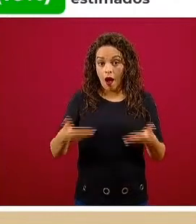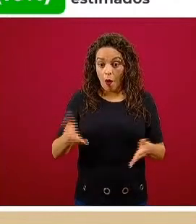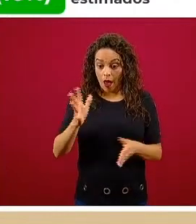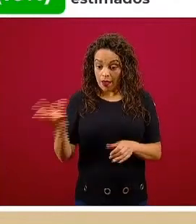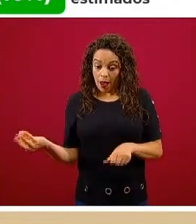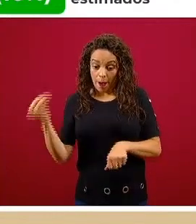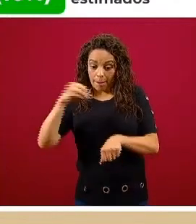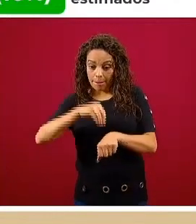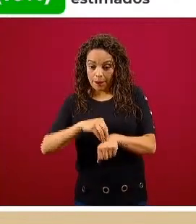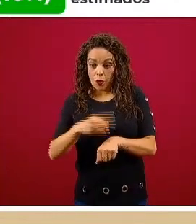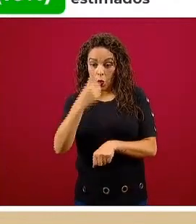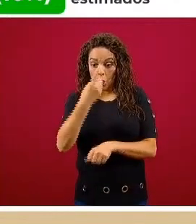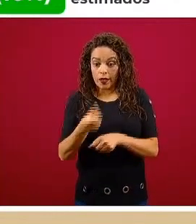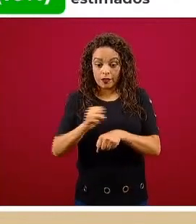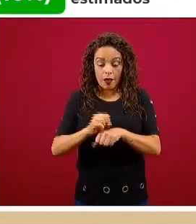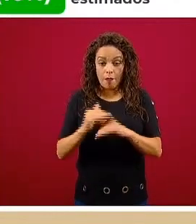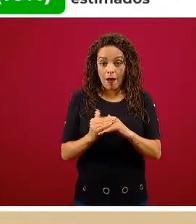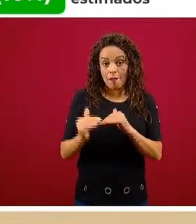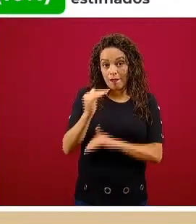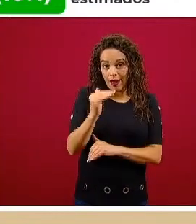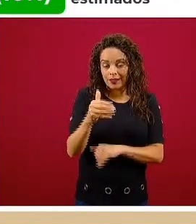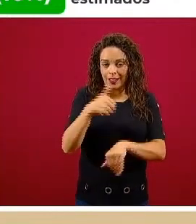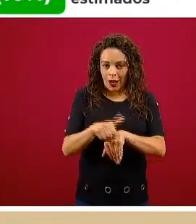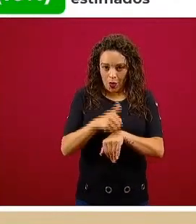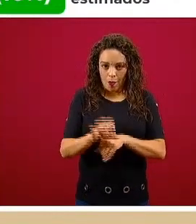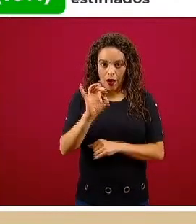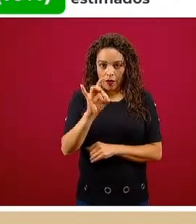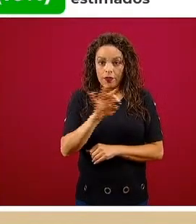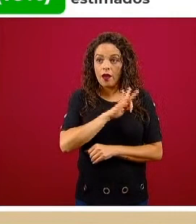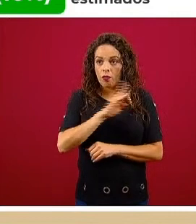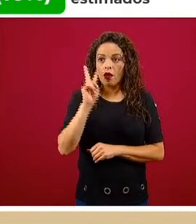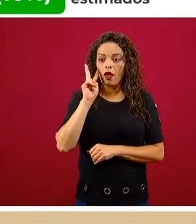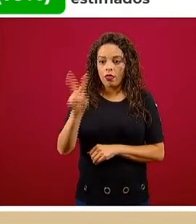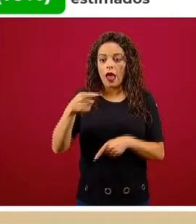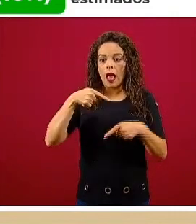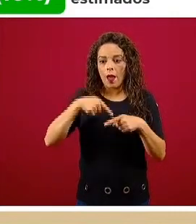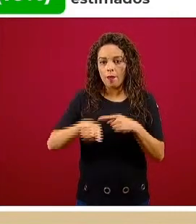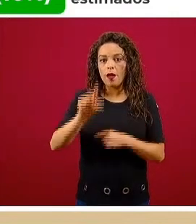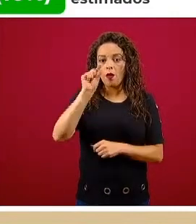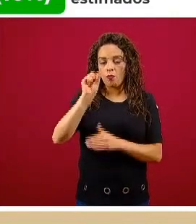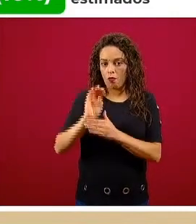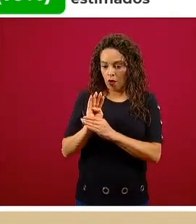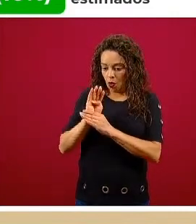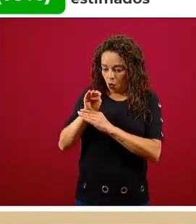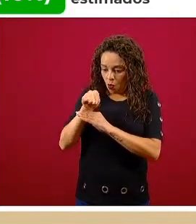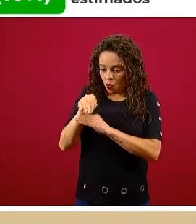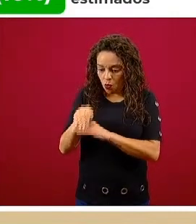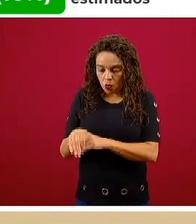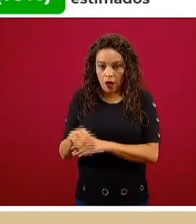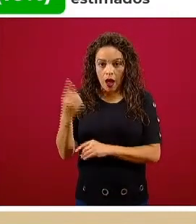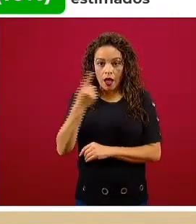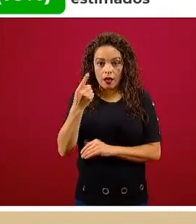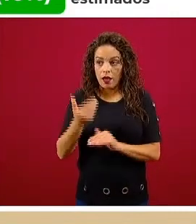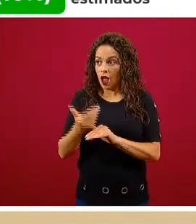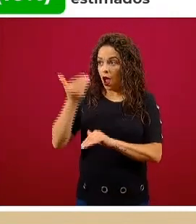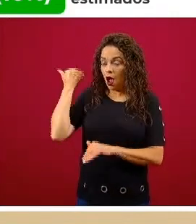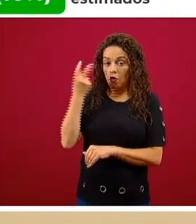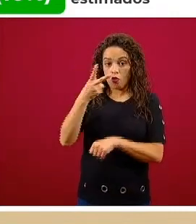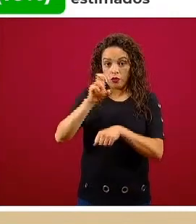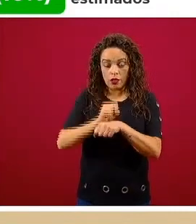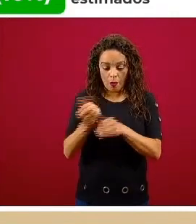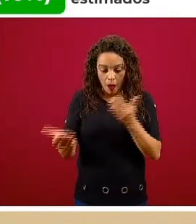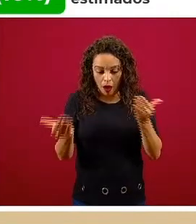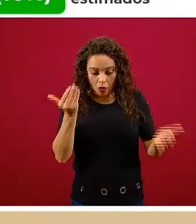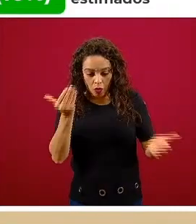semana 30 estamos viendo una tendencia descendente que en el comparativo de las últimas 2 semanas es del